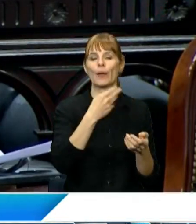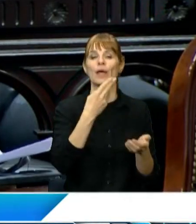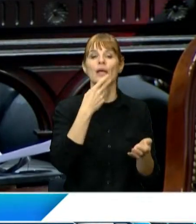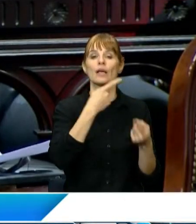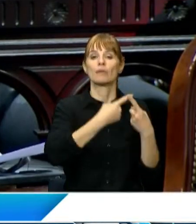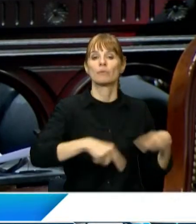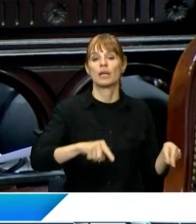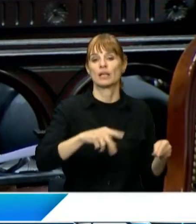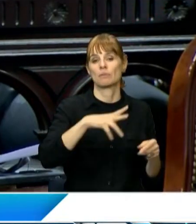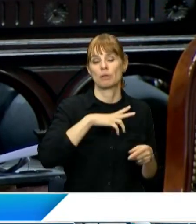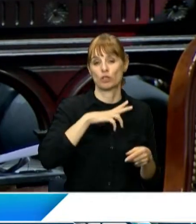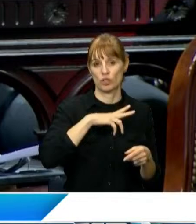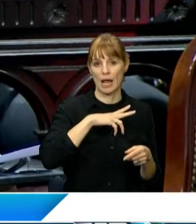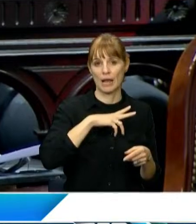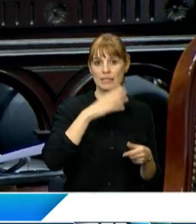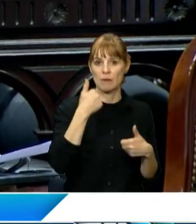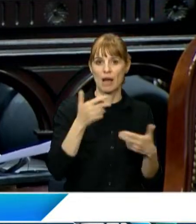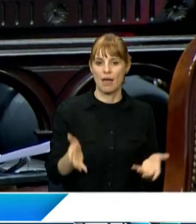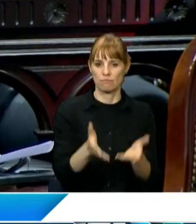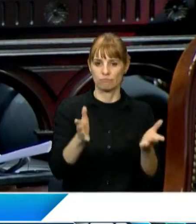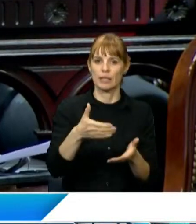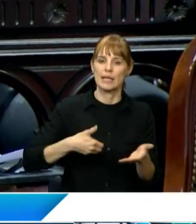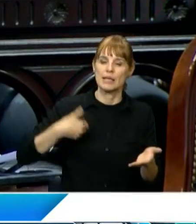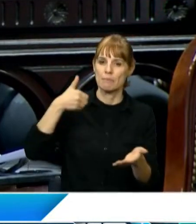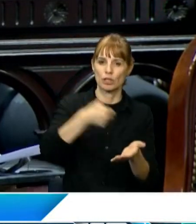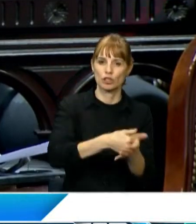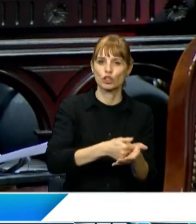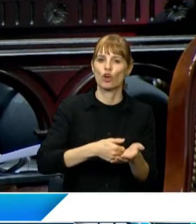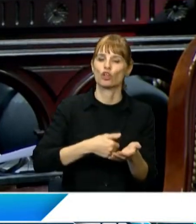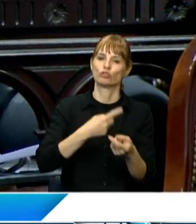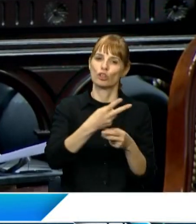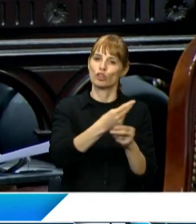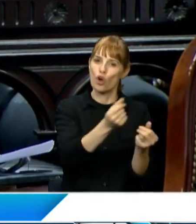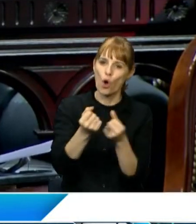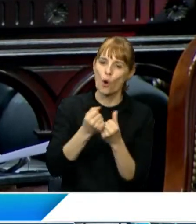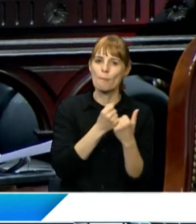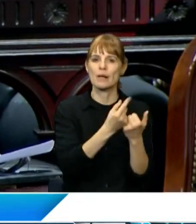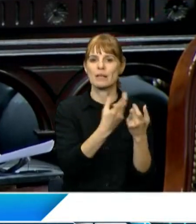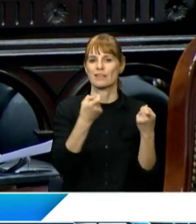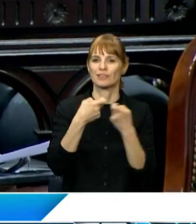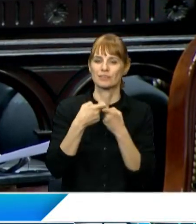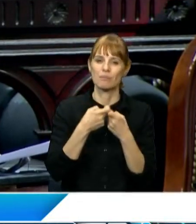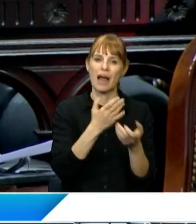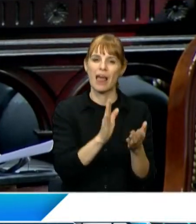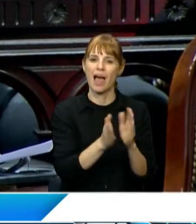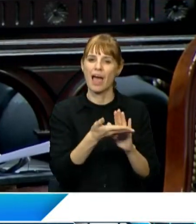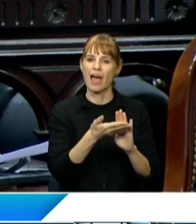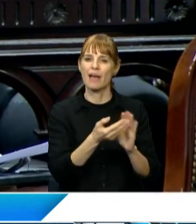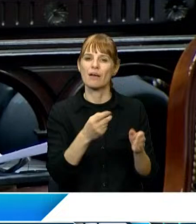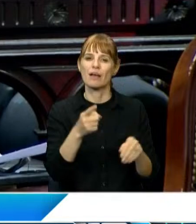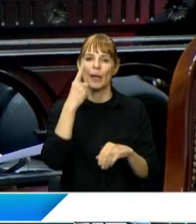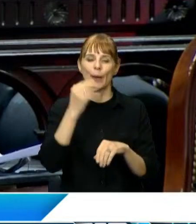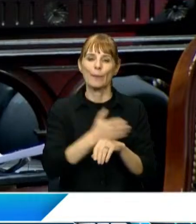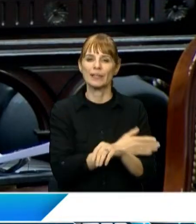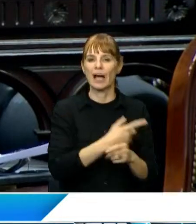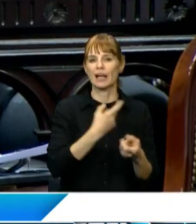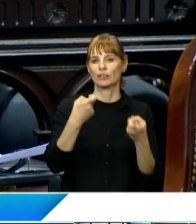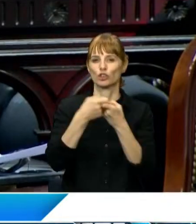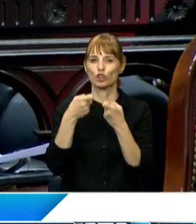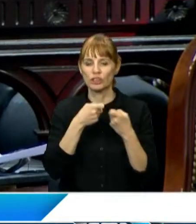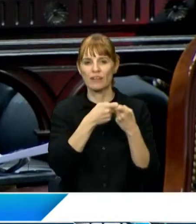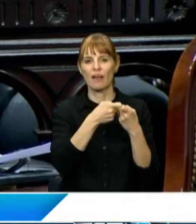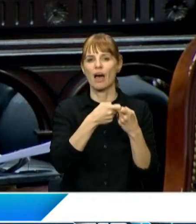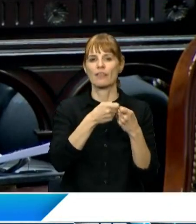que esto trate de evadir con responsabilidades, sociedades, a nombre de otro, sino que sea un impuesto que sea